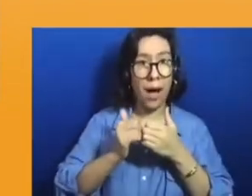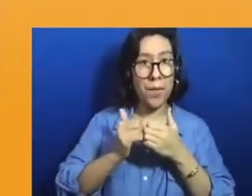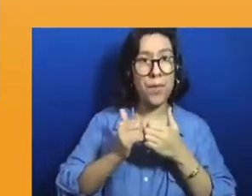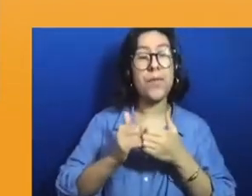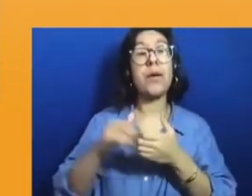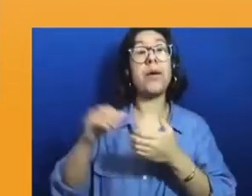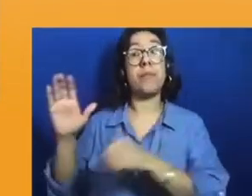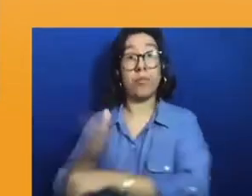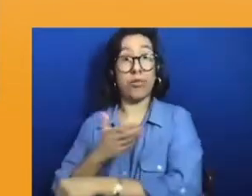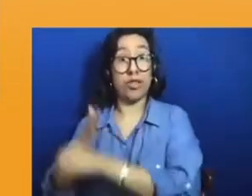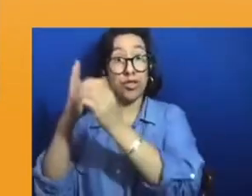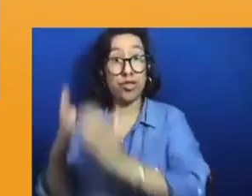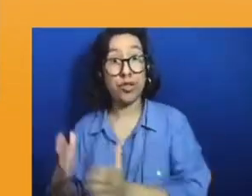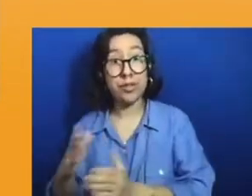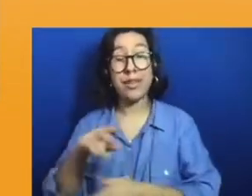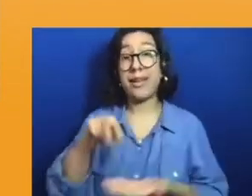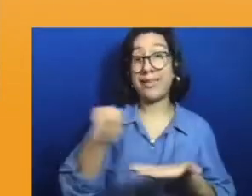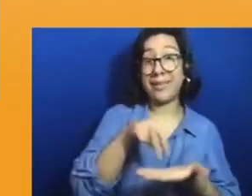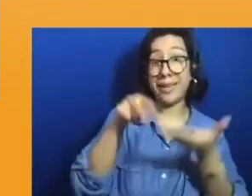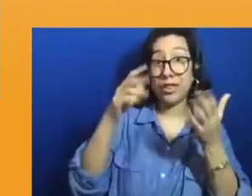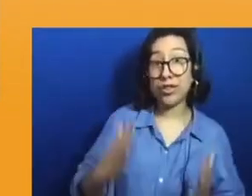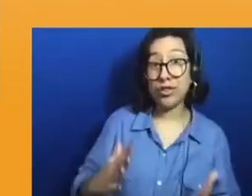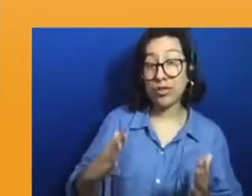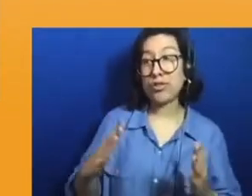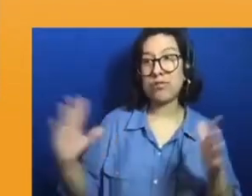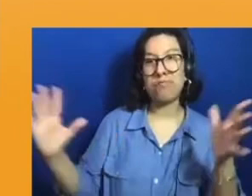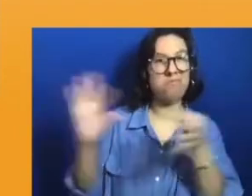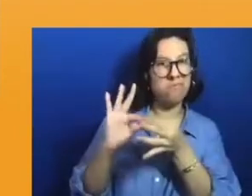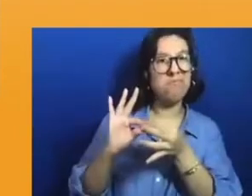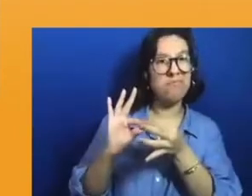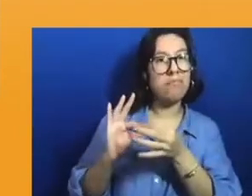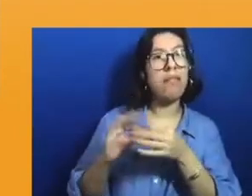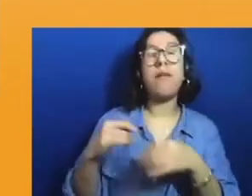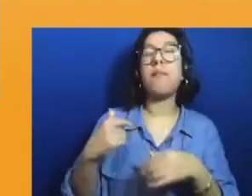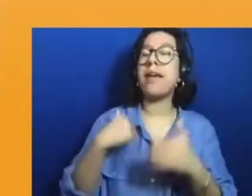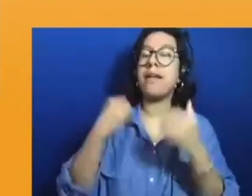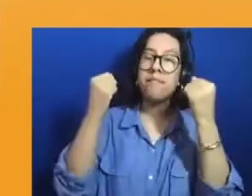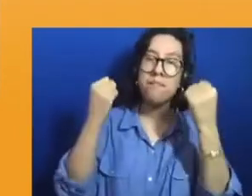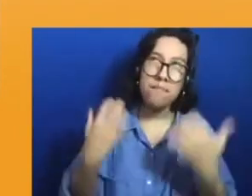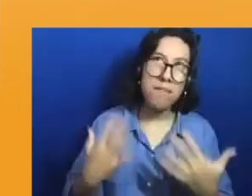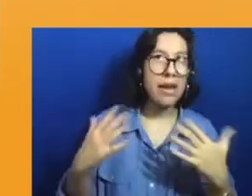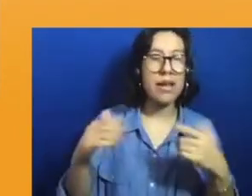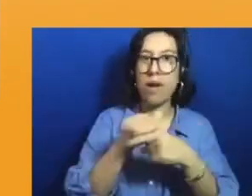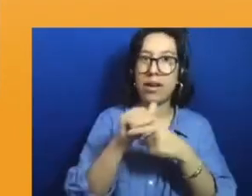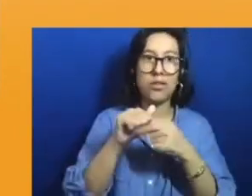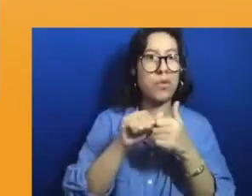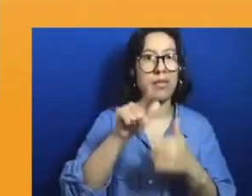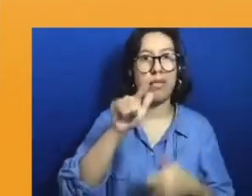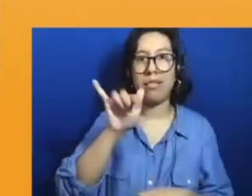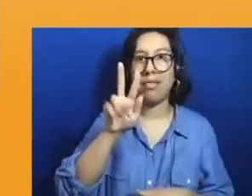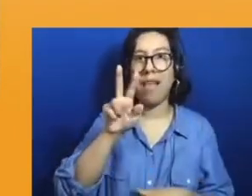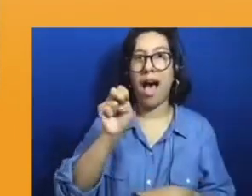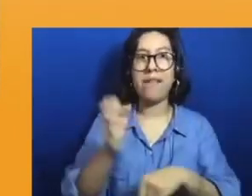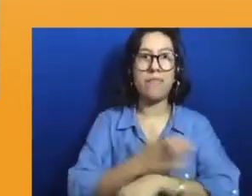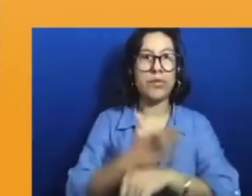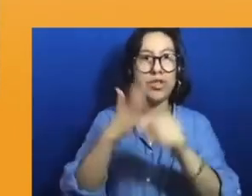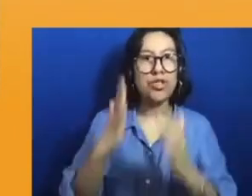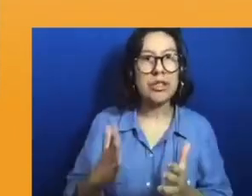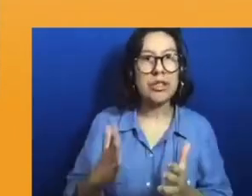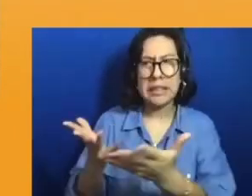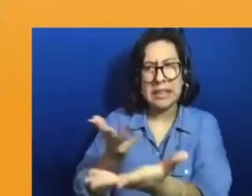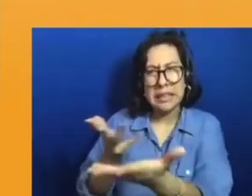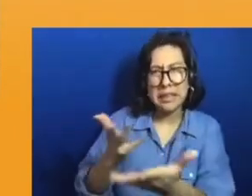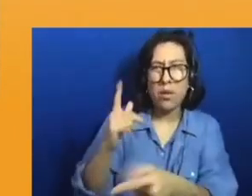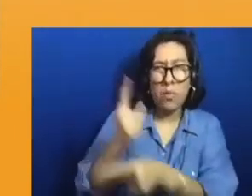cuando las personas que tocan música y las personas que bailan la danza, yo he tenido varios ensayos, prácticas con las personas que están